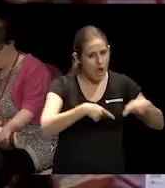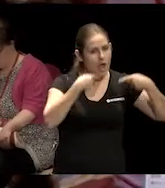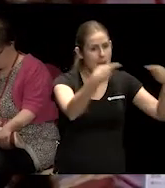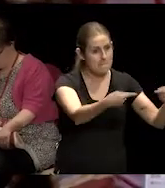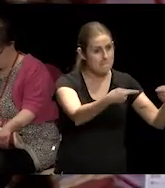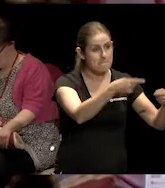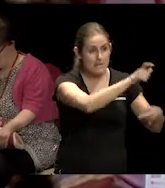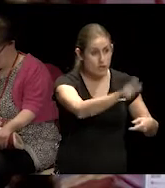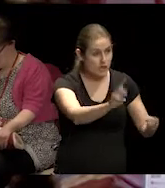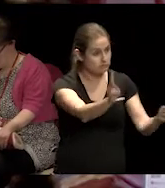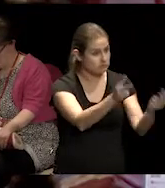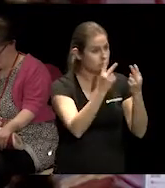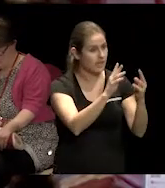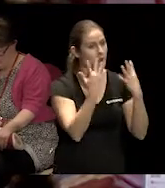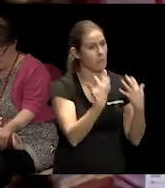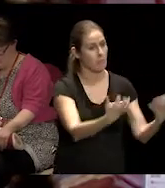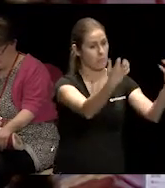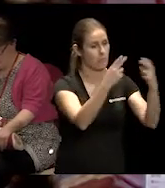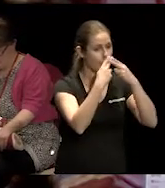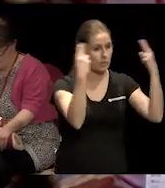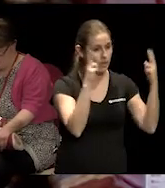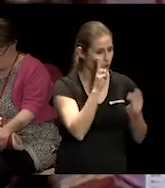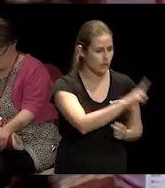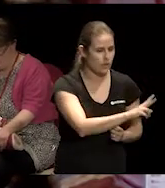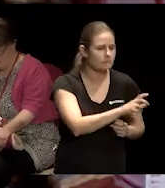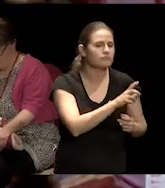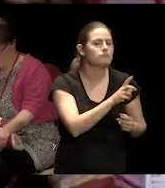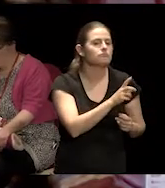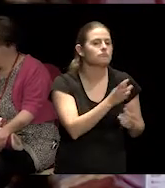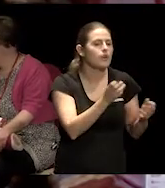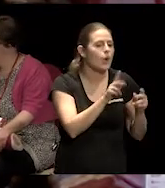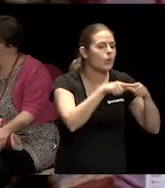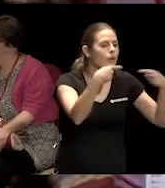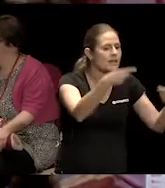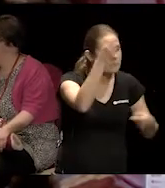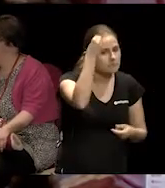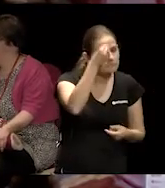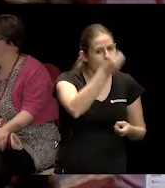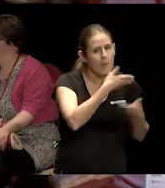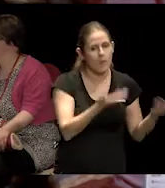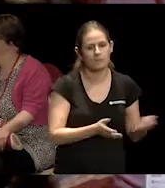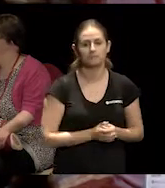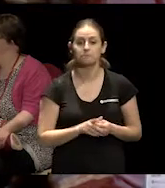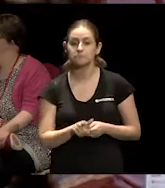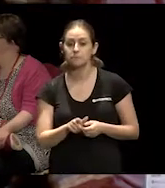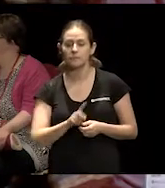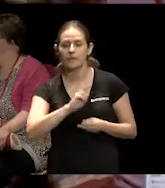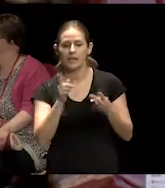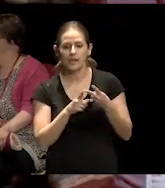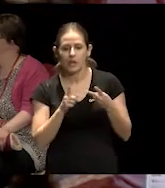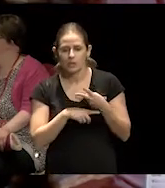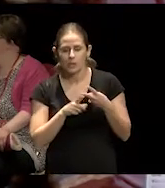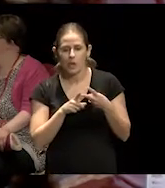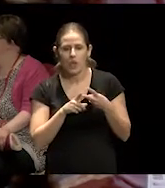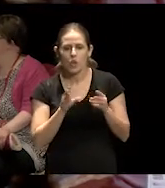pregunta es para el compañero del Taller Naranja, que vais al Festival de Miradas Diferentes, si el documental también lo vais a colgar en Vimeo de todo el